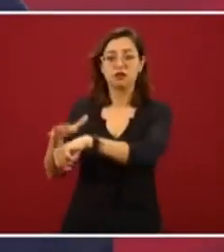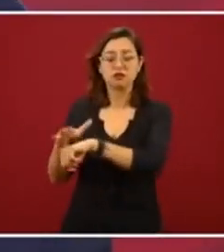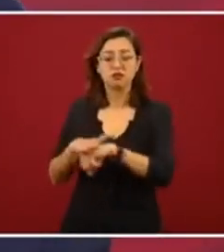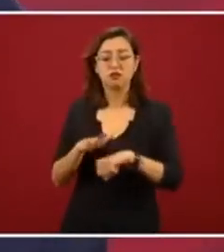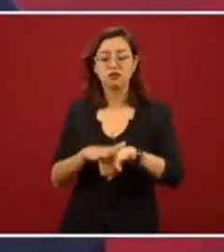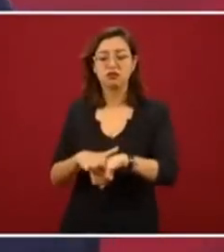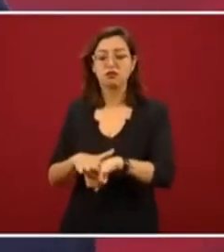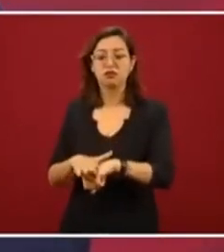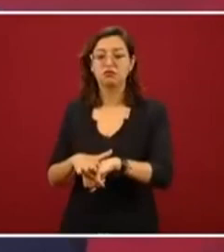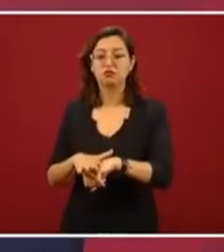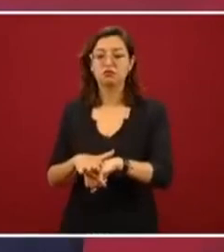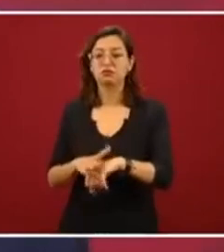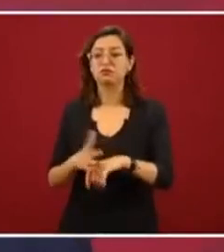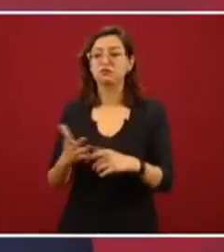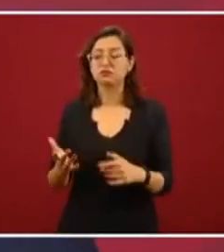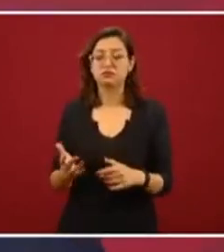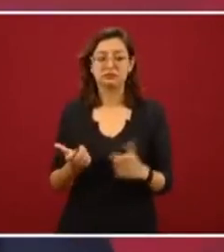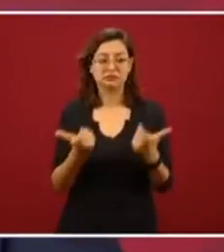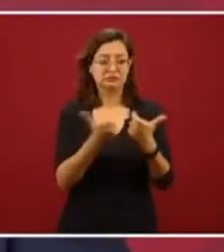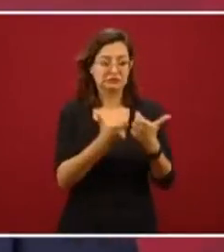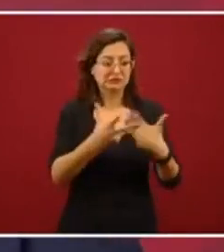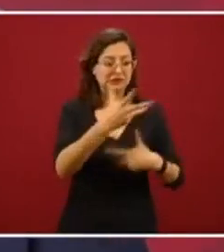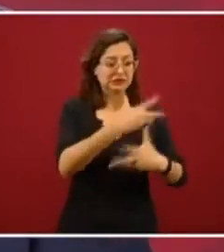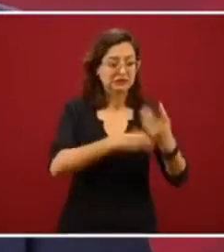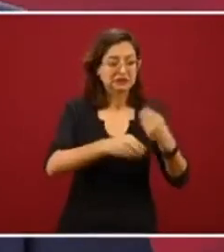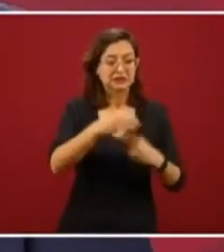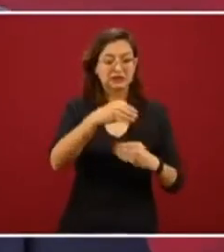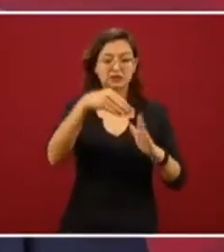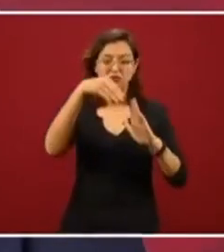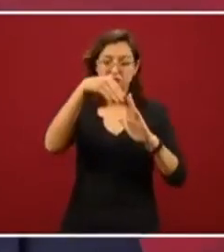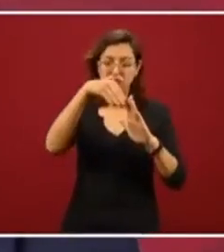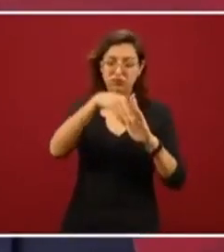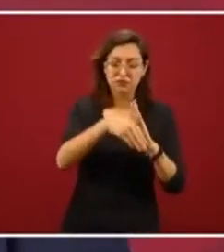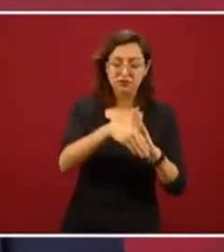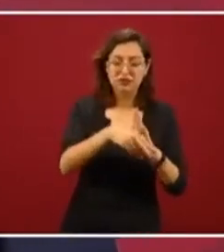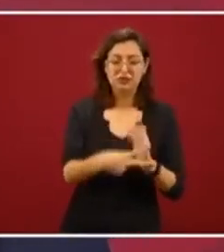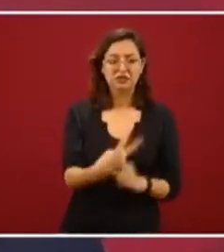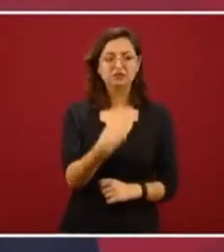frente a la crisis económica tenemos fortalezas.